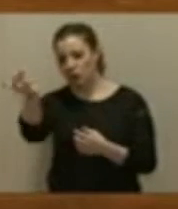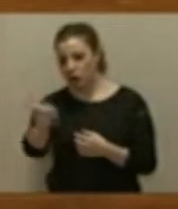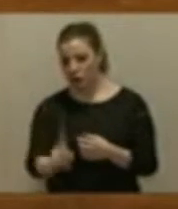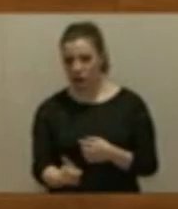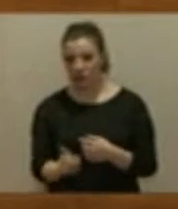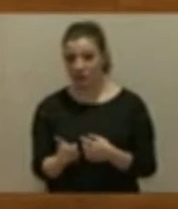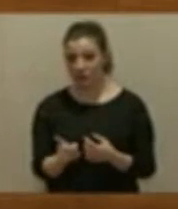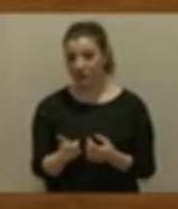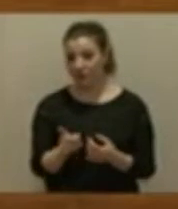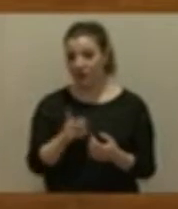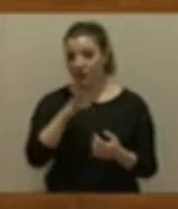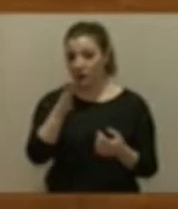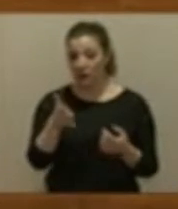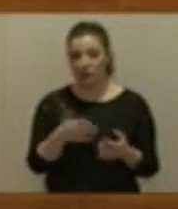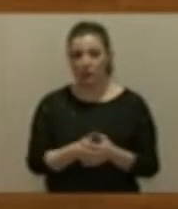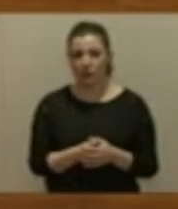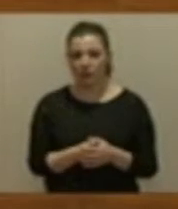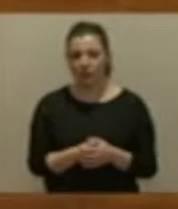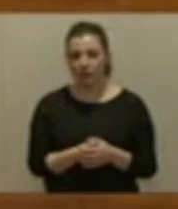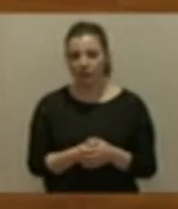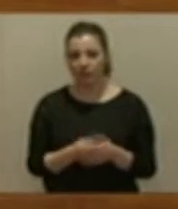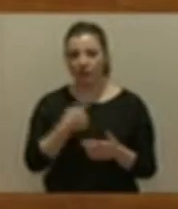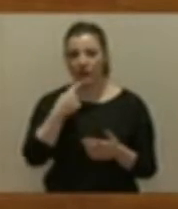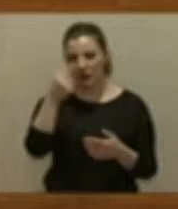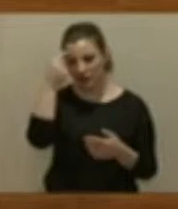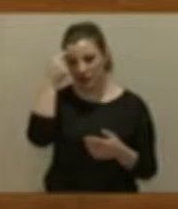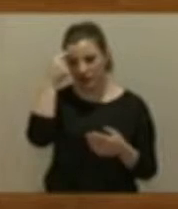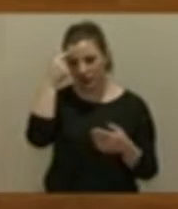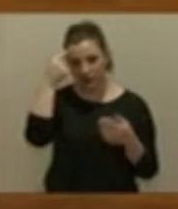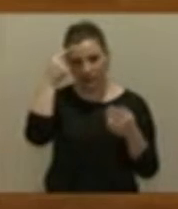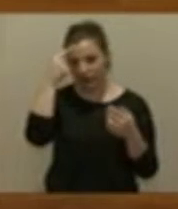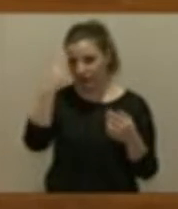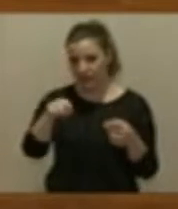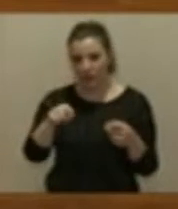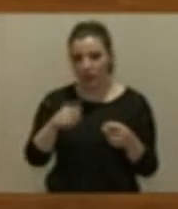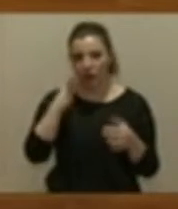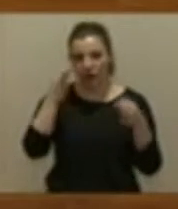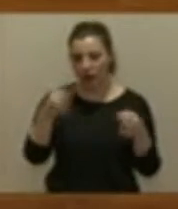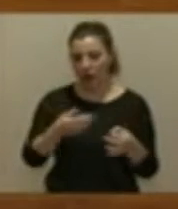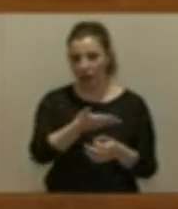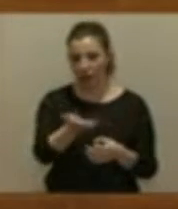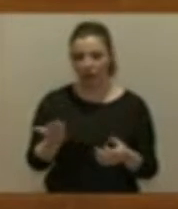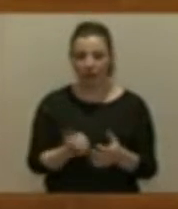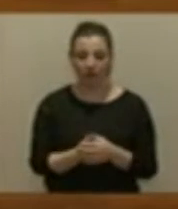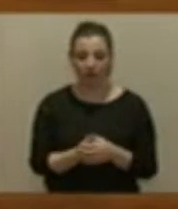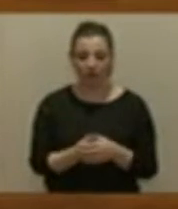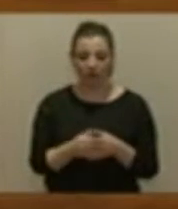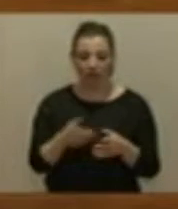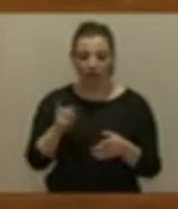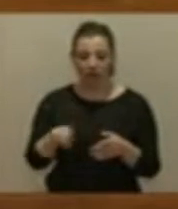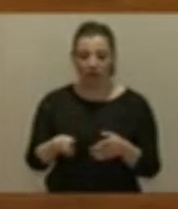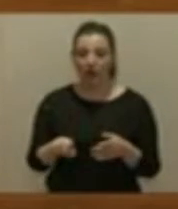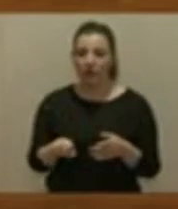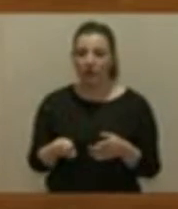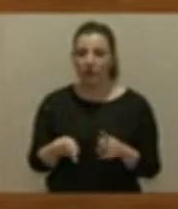guía del autoestopista galáctico, va tomando conciencia de su existencia y de la realidad que la rodea. Mientras se acerca tan rápido